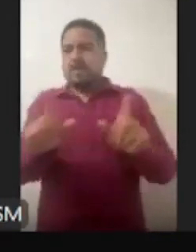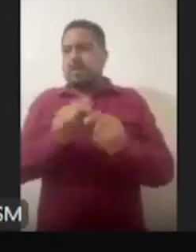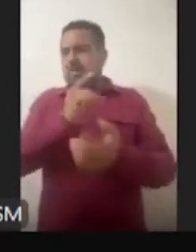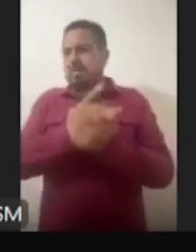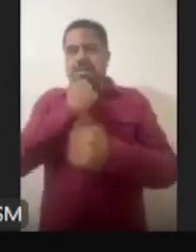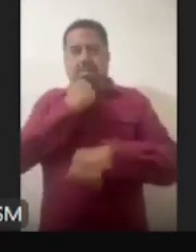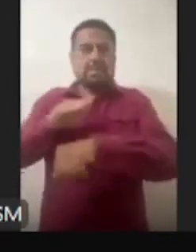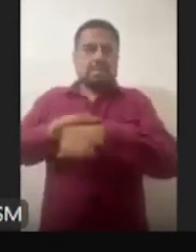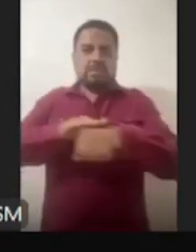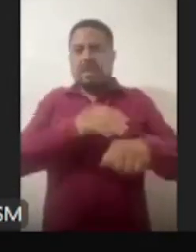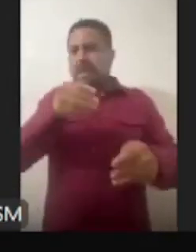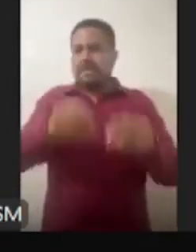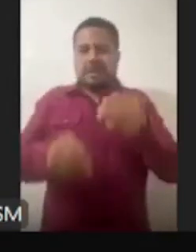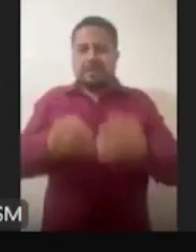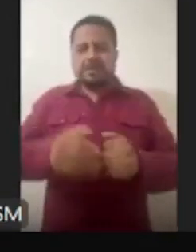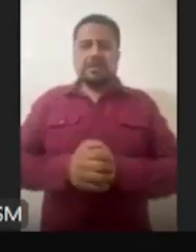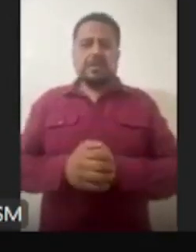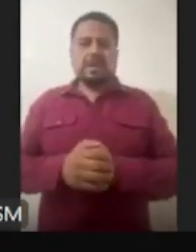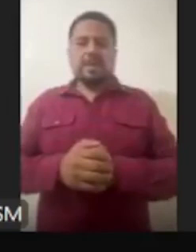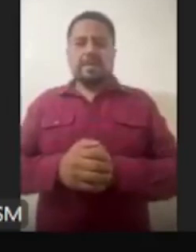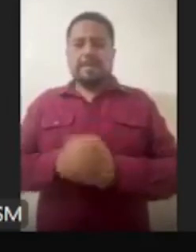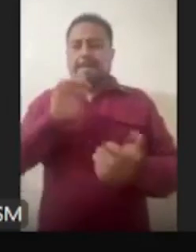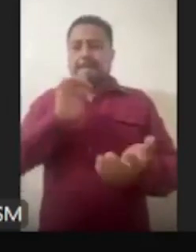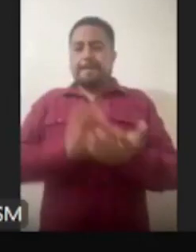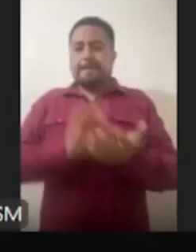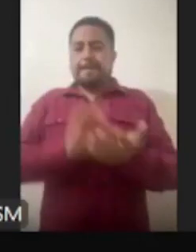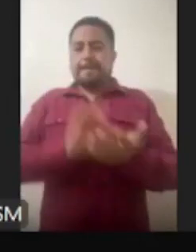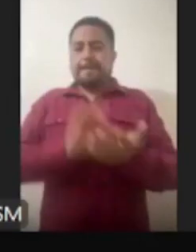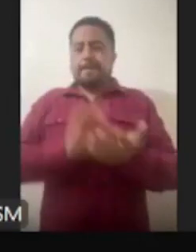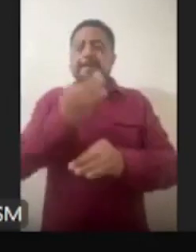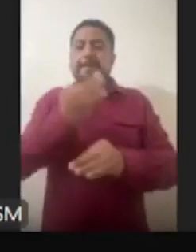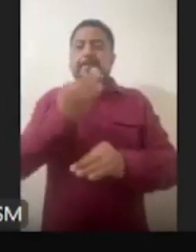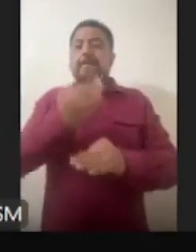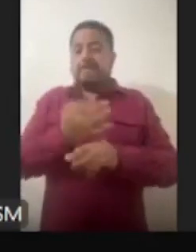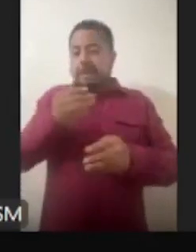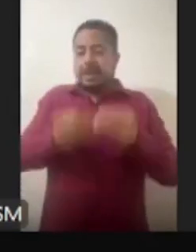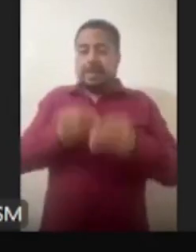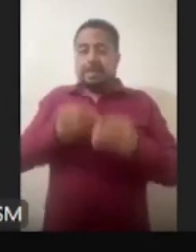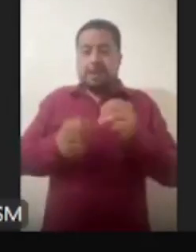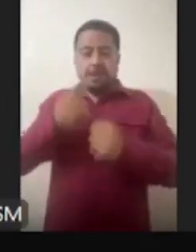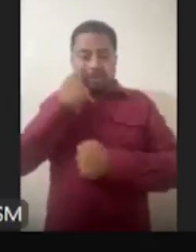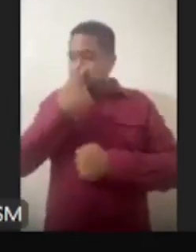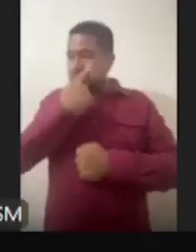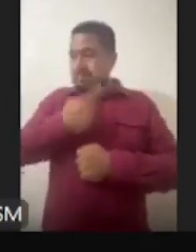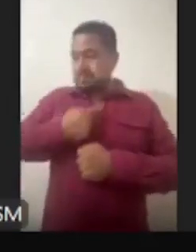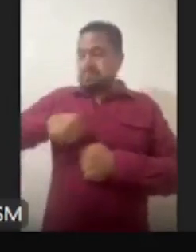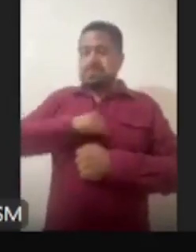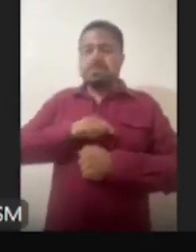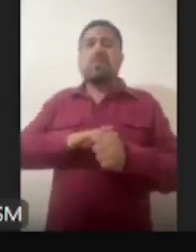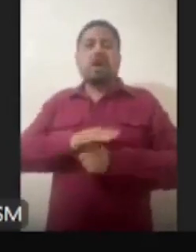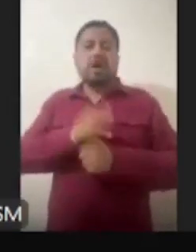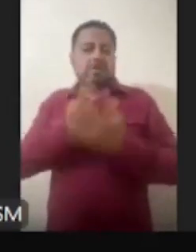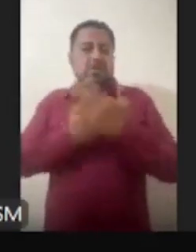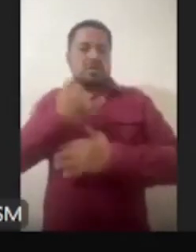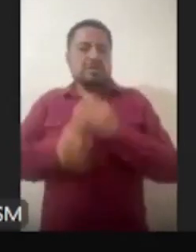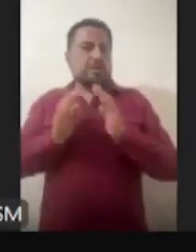magistrados. Gracias, secretario. Magistradas, magistrado, está a nuestra consideración el proyecto del que se ha dado